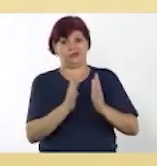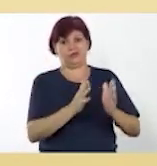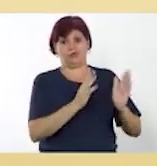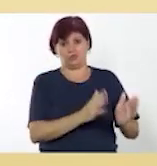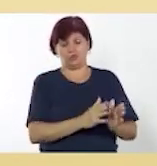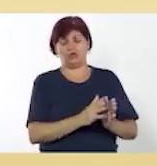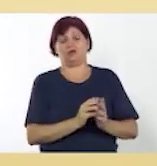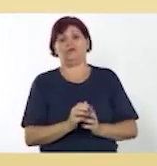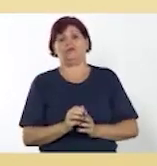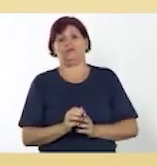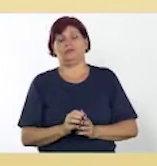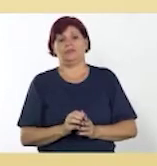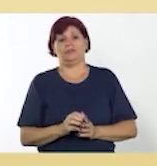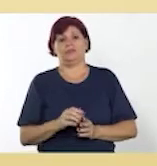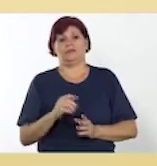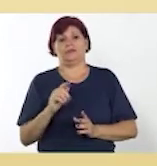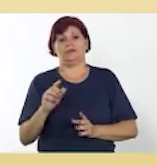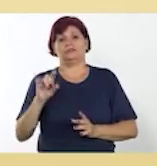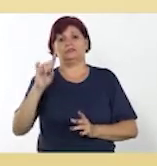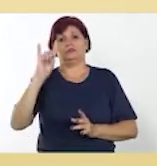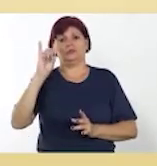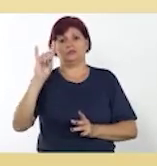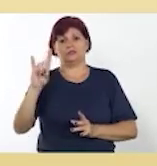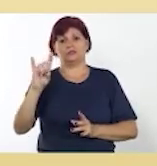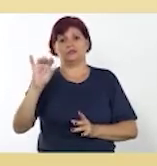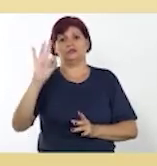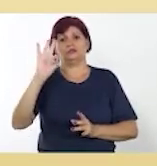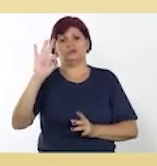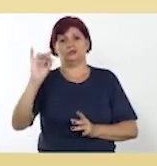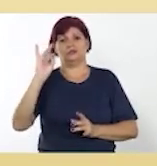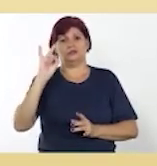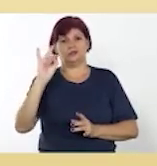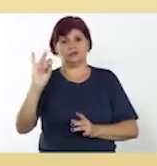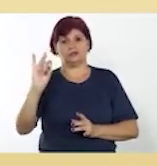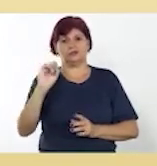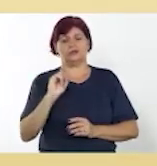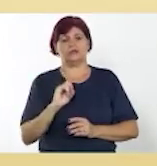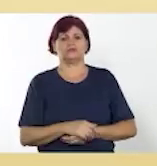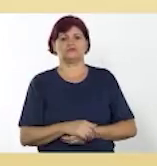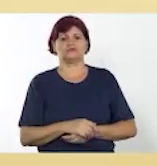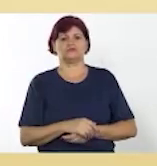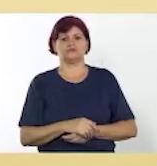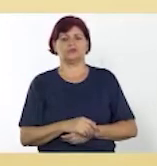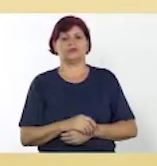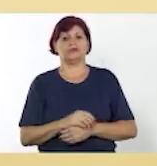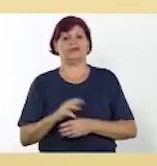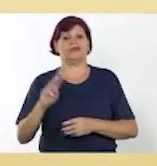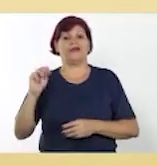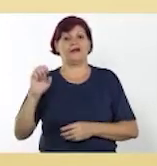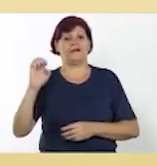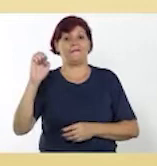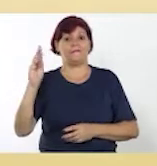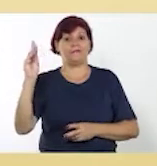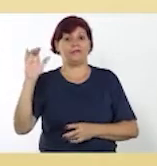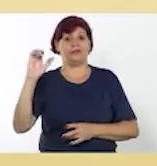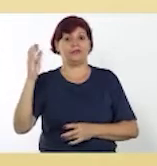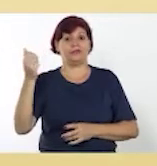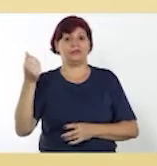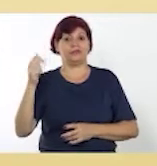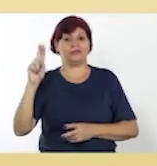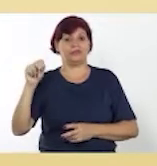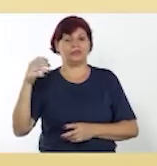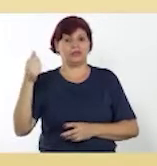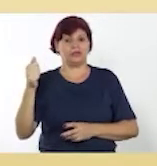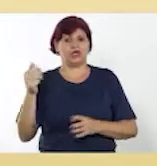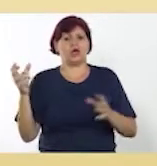o sea, a 3 cifras significativas, es 937. En el caso de la mediana